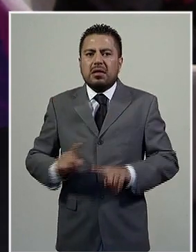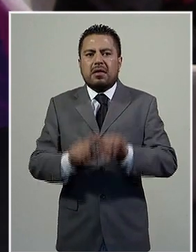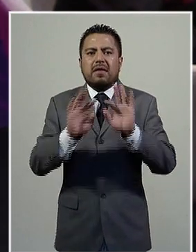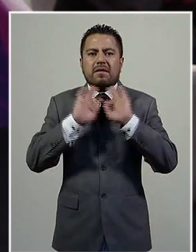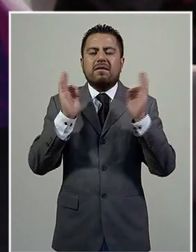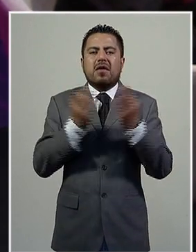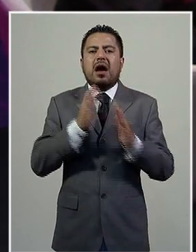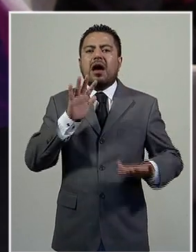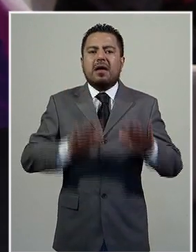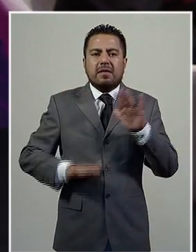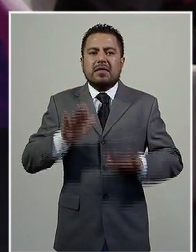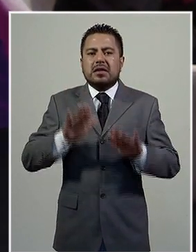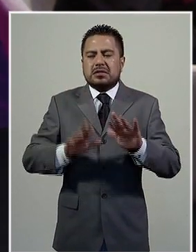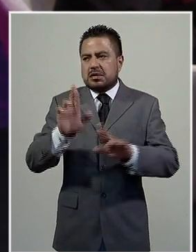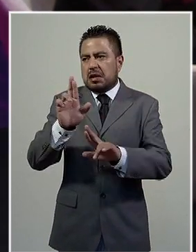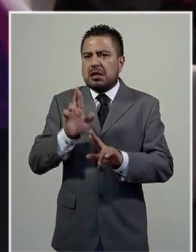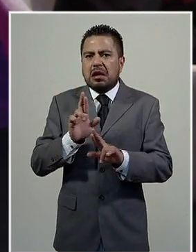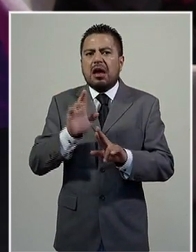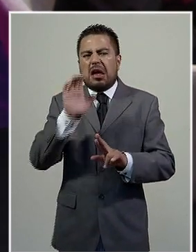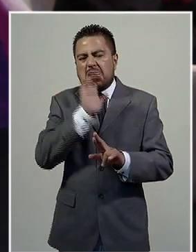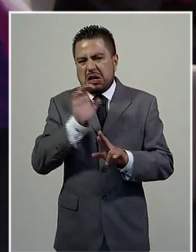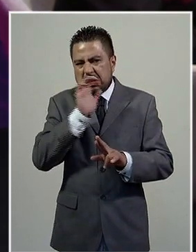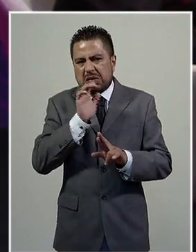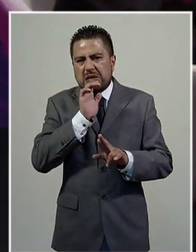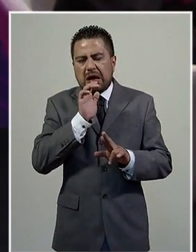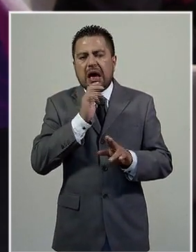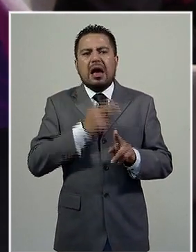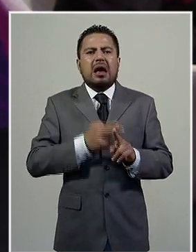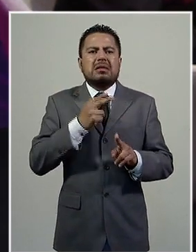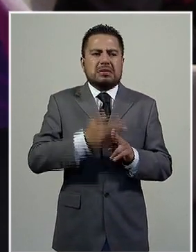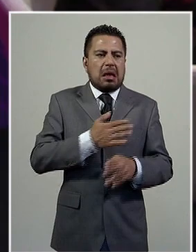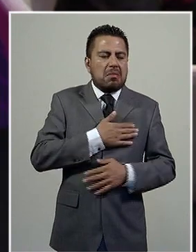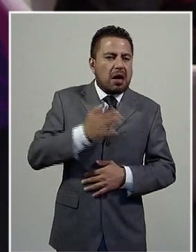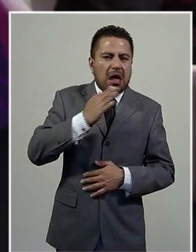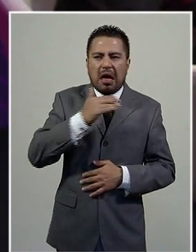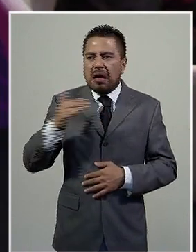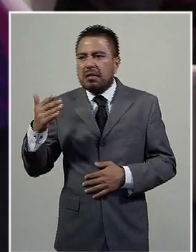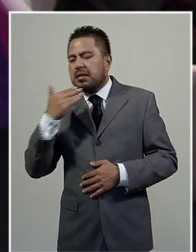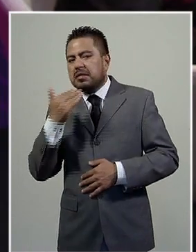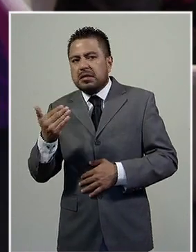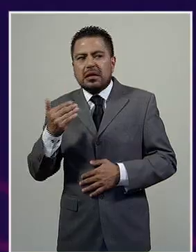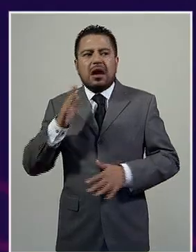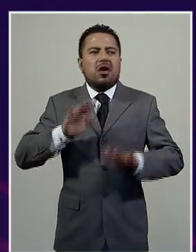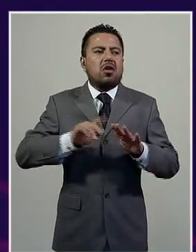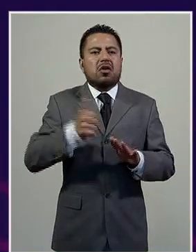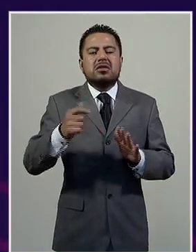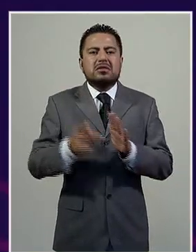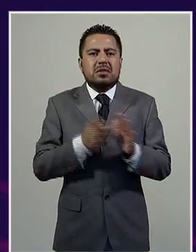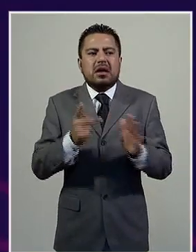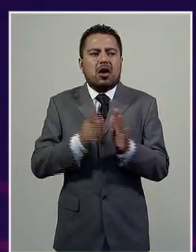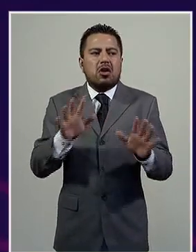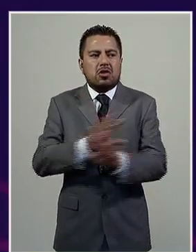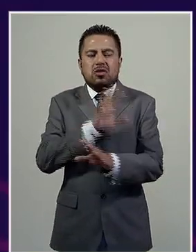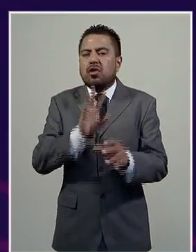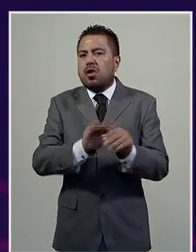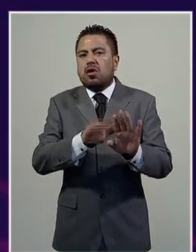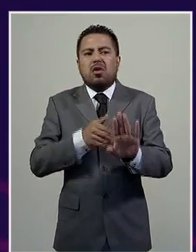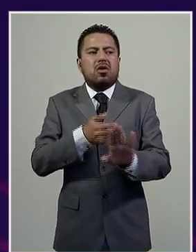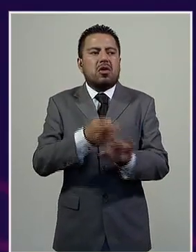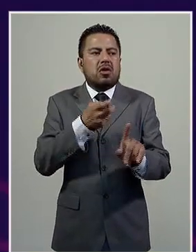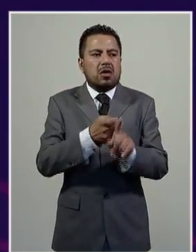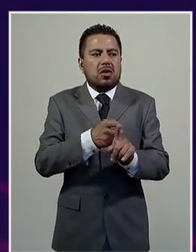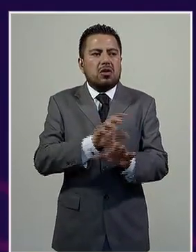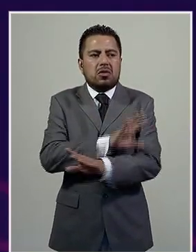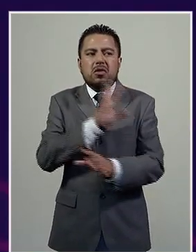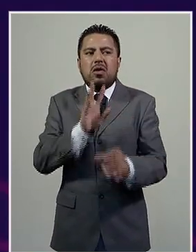maneras, ¿no? A veces con respeto, curiosidad y hasta buena onda, y otras veces la verdad es que con todo lo contrario. Entonces es